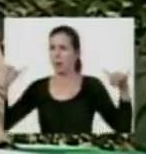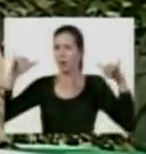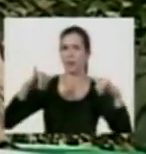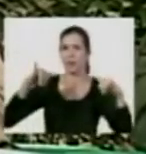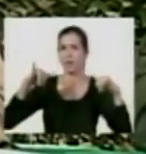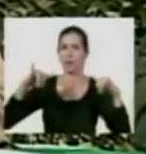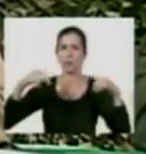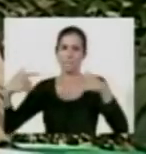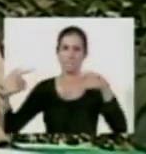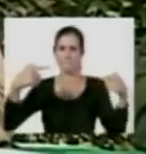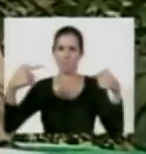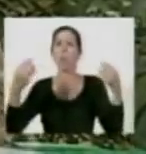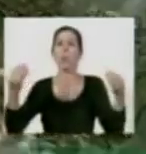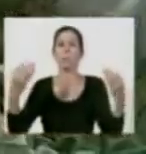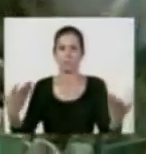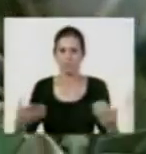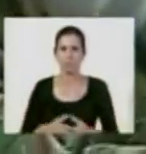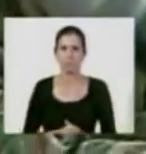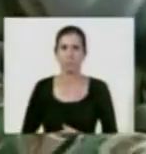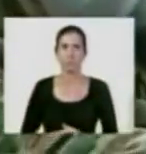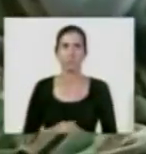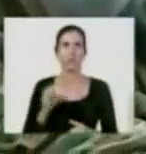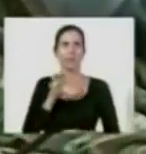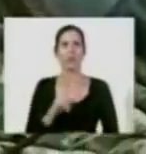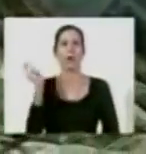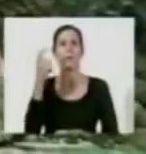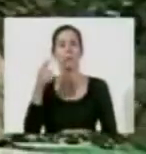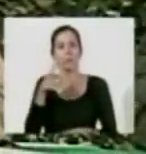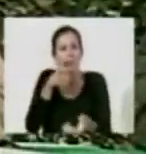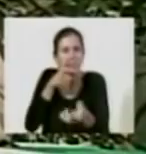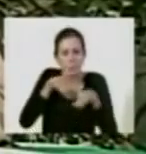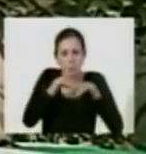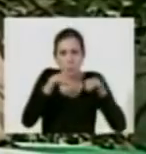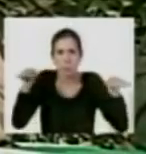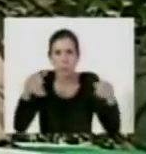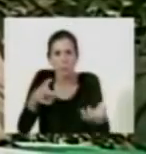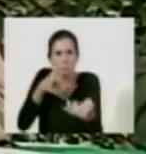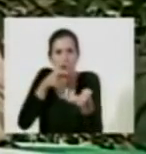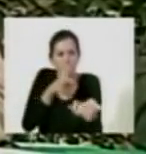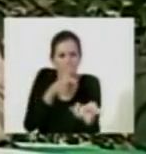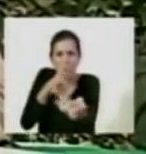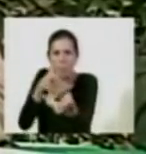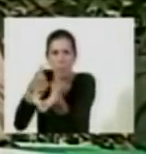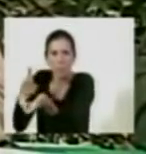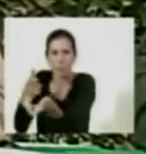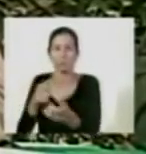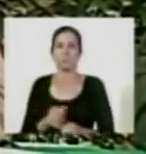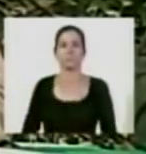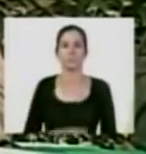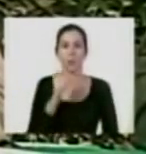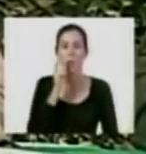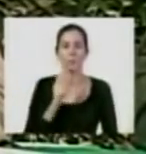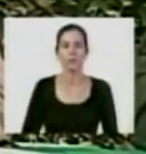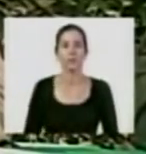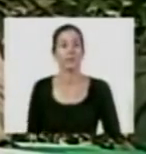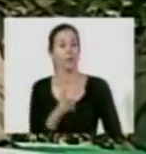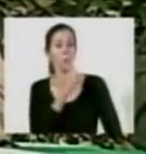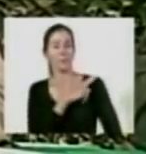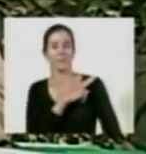tiro del estado Apure. Allá está el mayor general Rodrigo Contreras, comandante y jefe